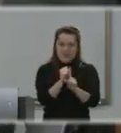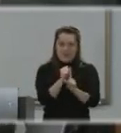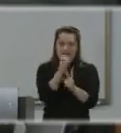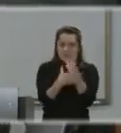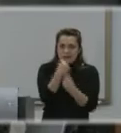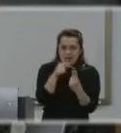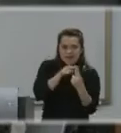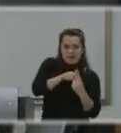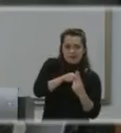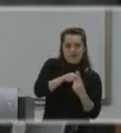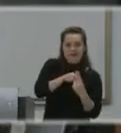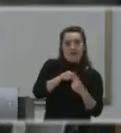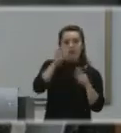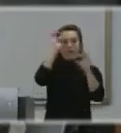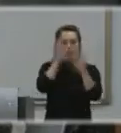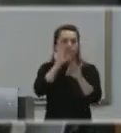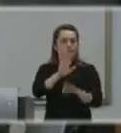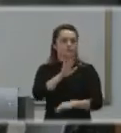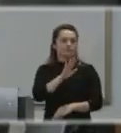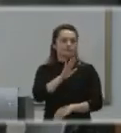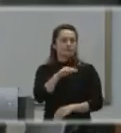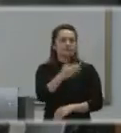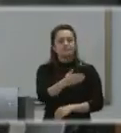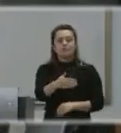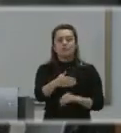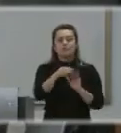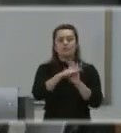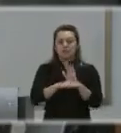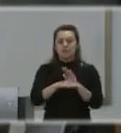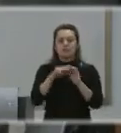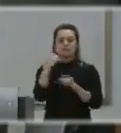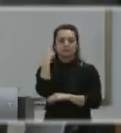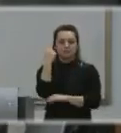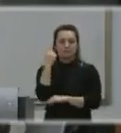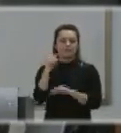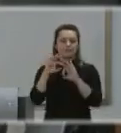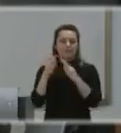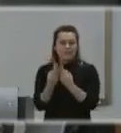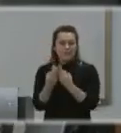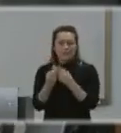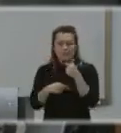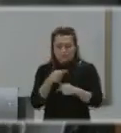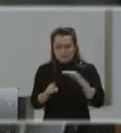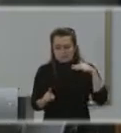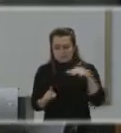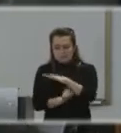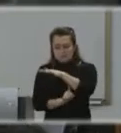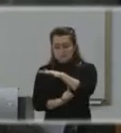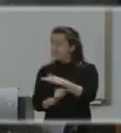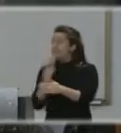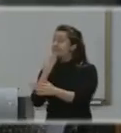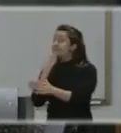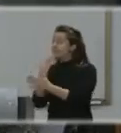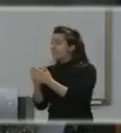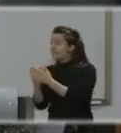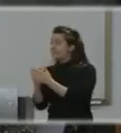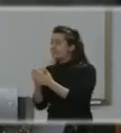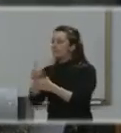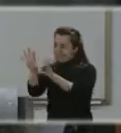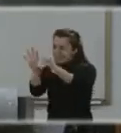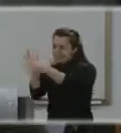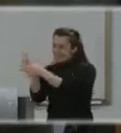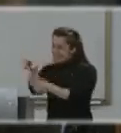foco en la decisión y en la elección, tanto política como familiar y como de los chicos. Entonces, gracias por eso recojo mucho lo que